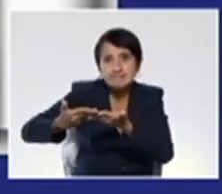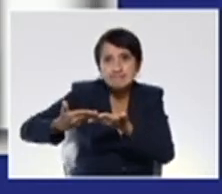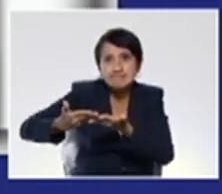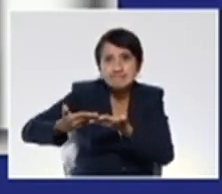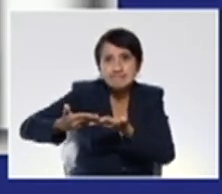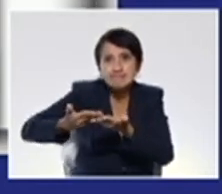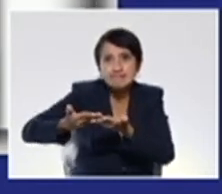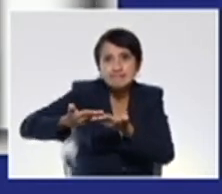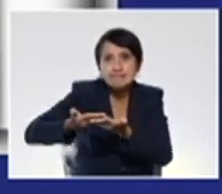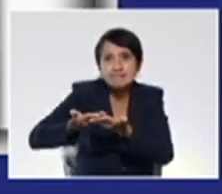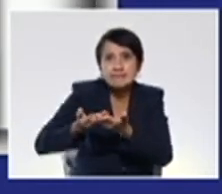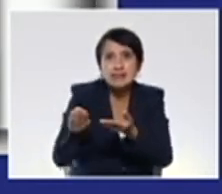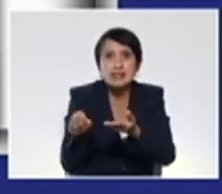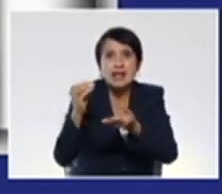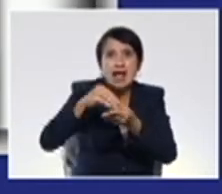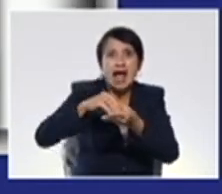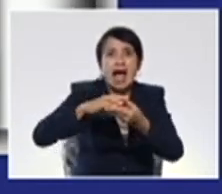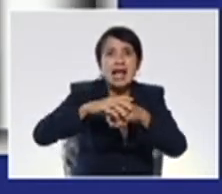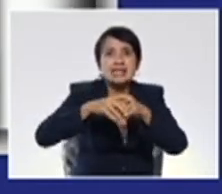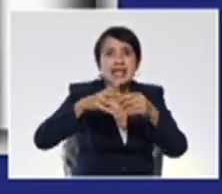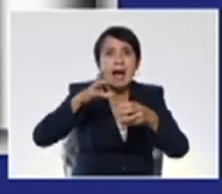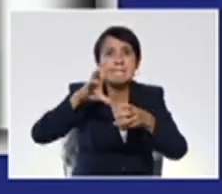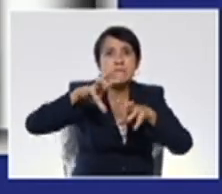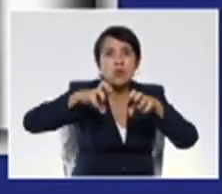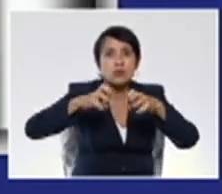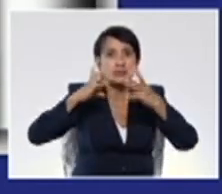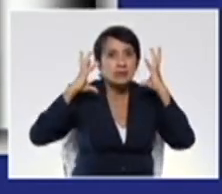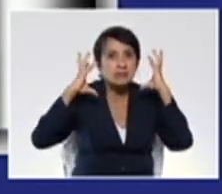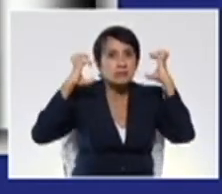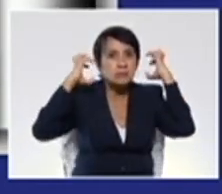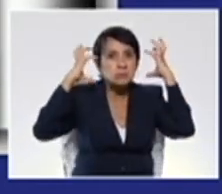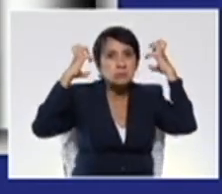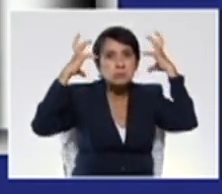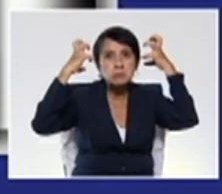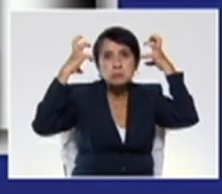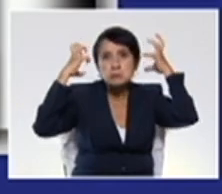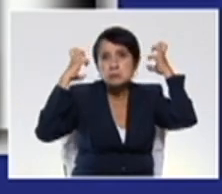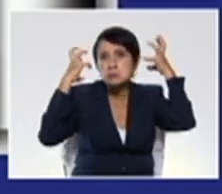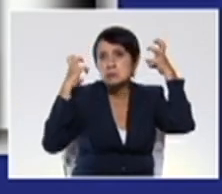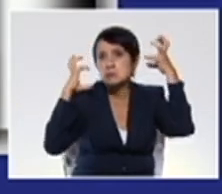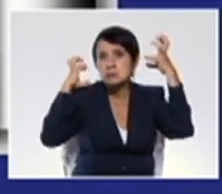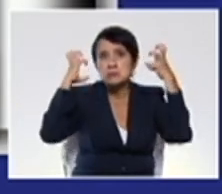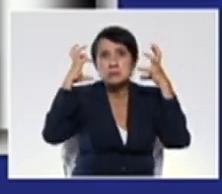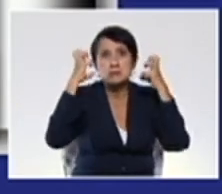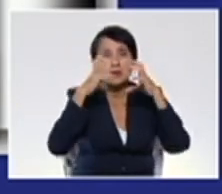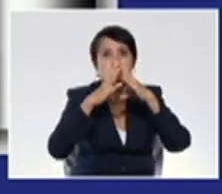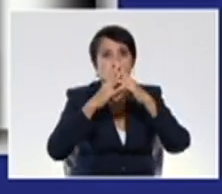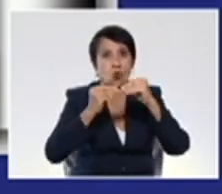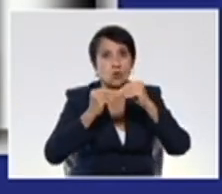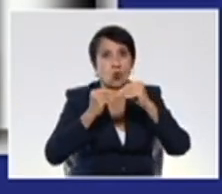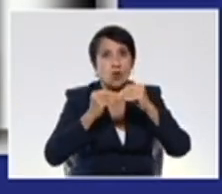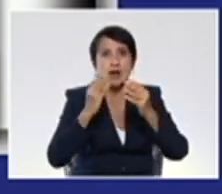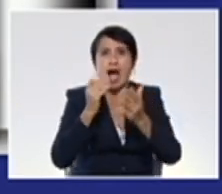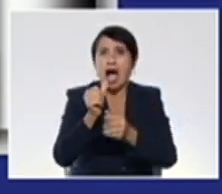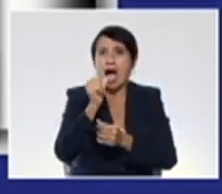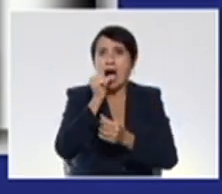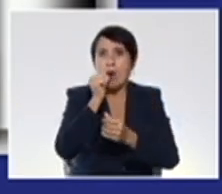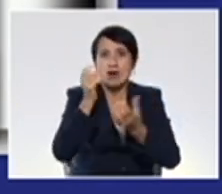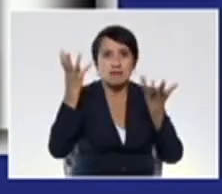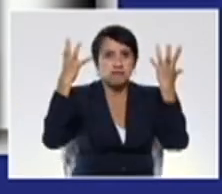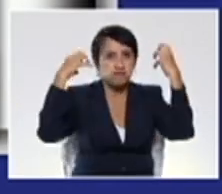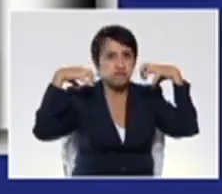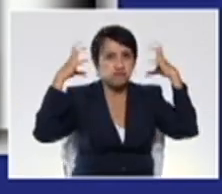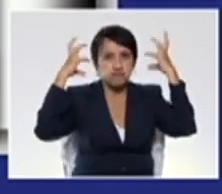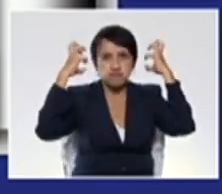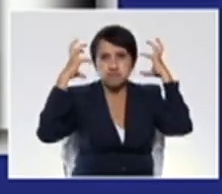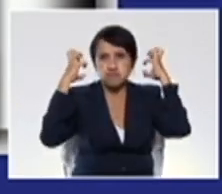con nuestro champú y masajeamos con movimientos circulares nuestro cuero cabelludo. Lavamos con abundante agua.